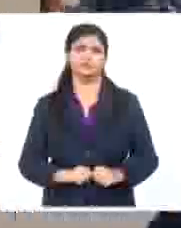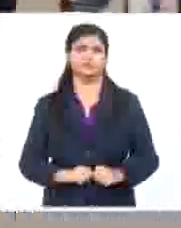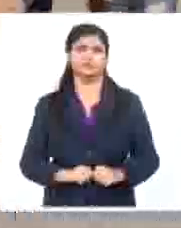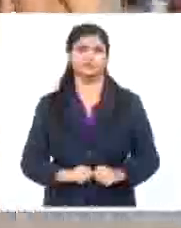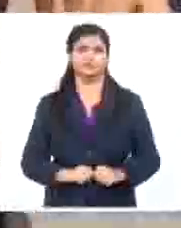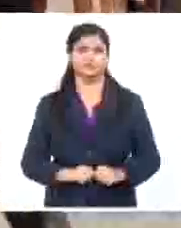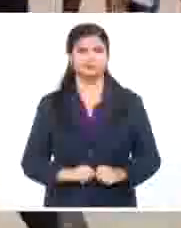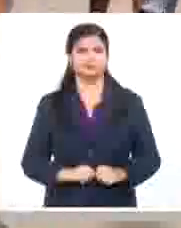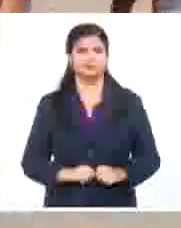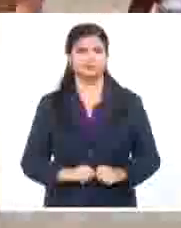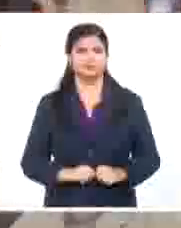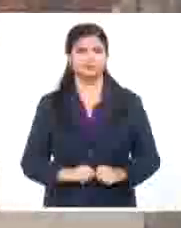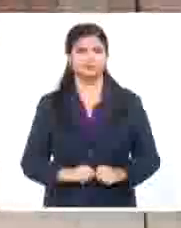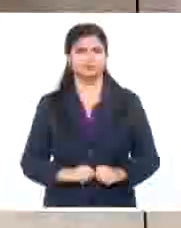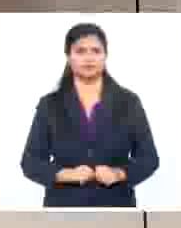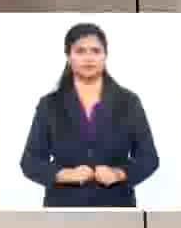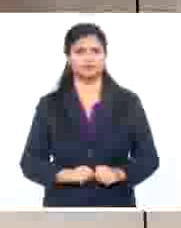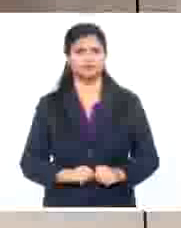cubana